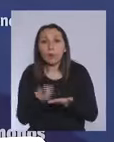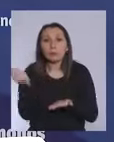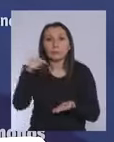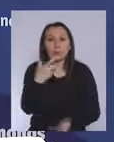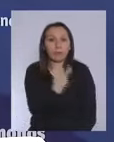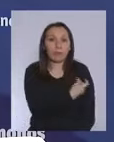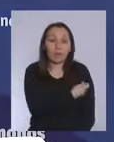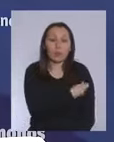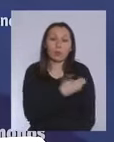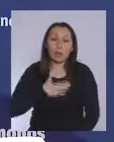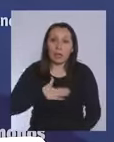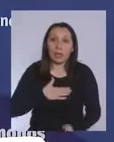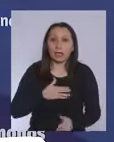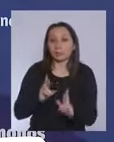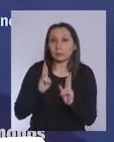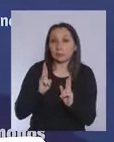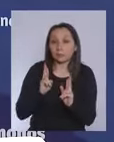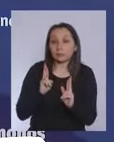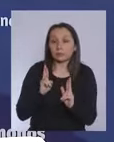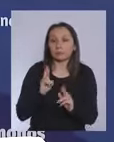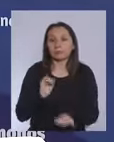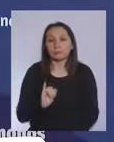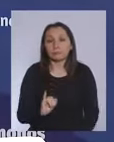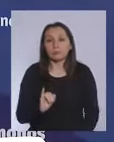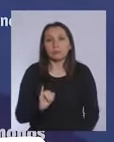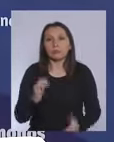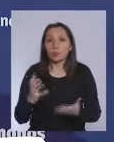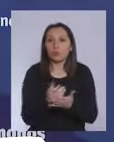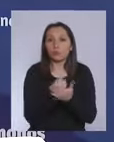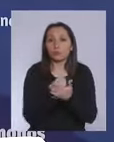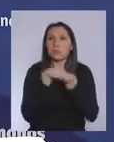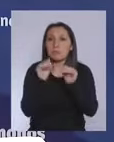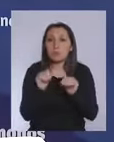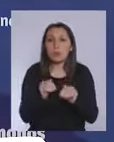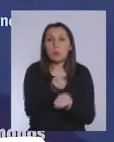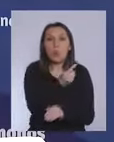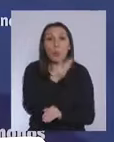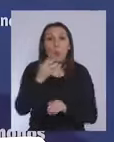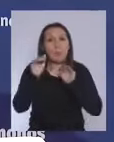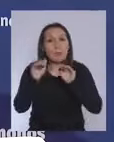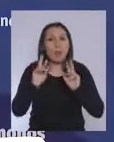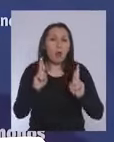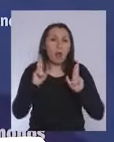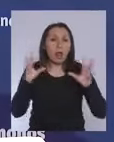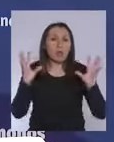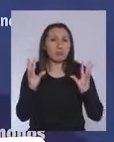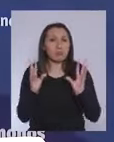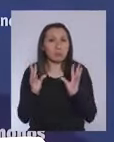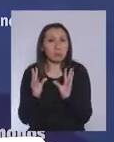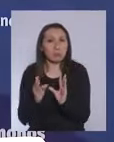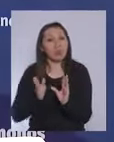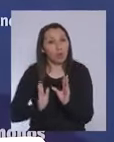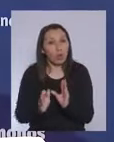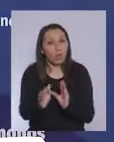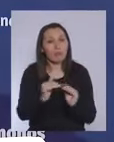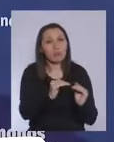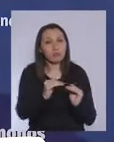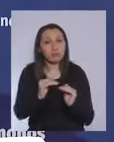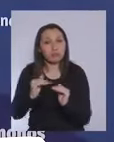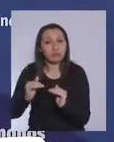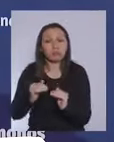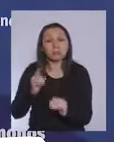esperamos obviamente que logremos mantener las cifras actuales sabemos que